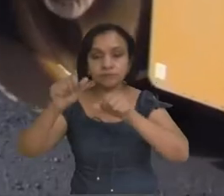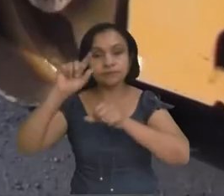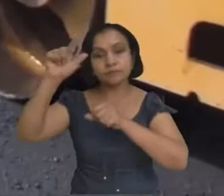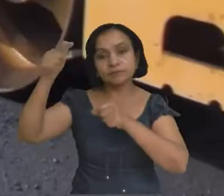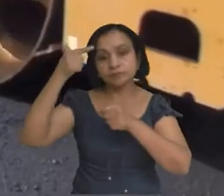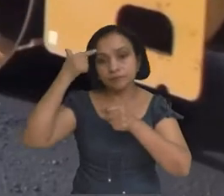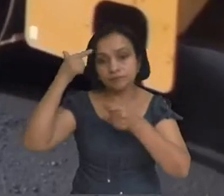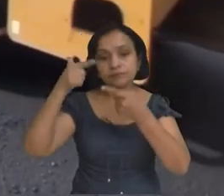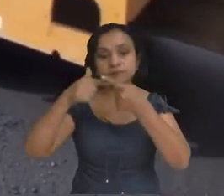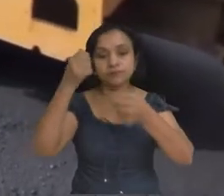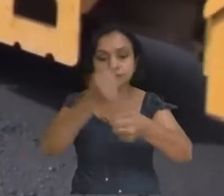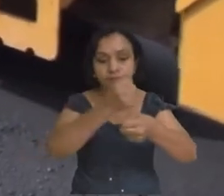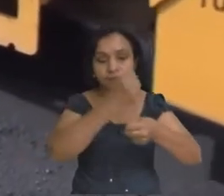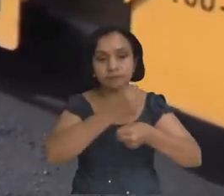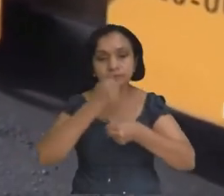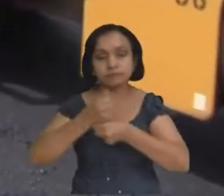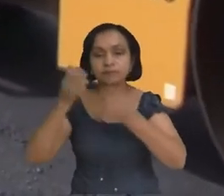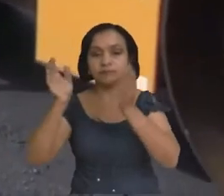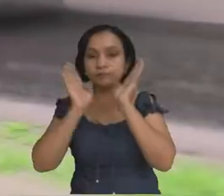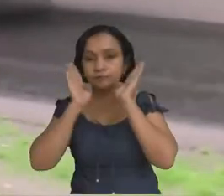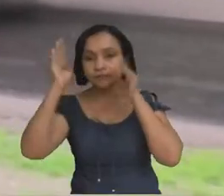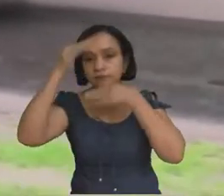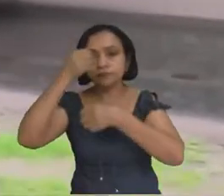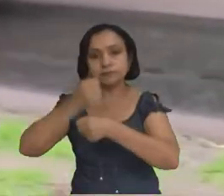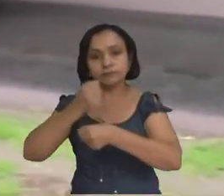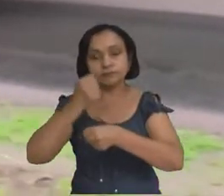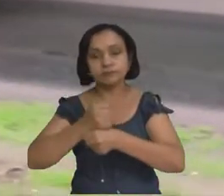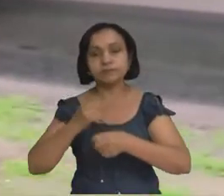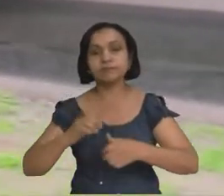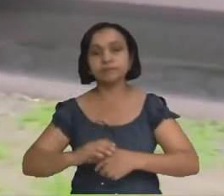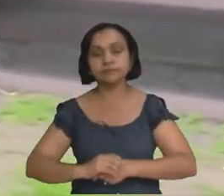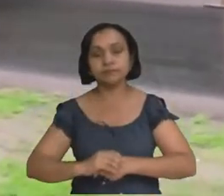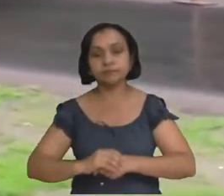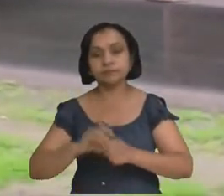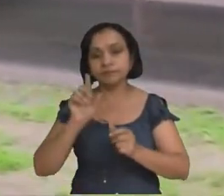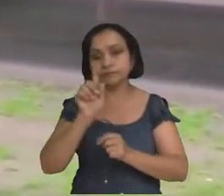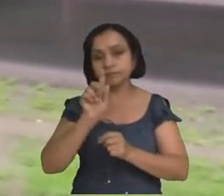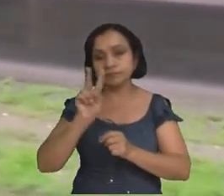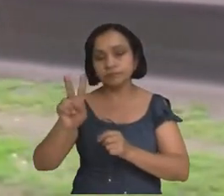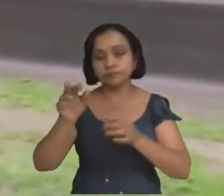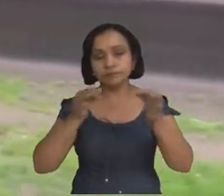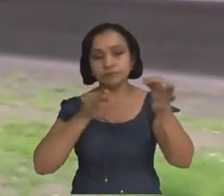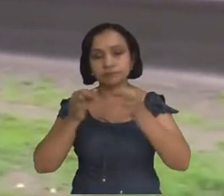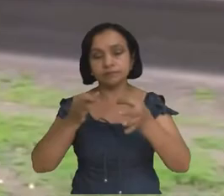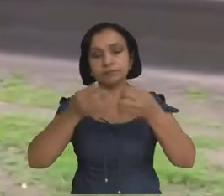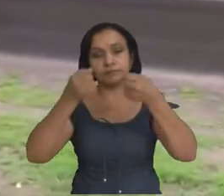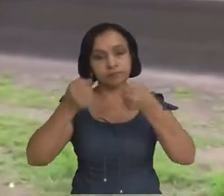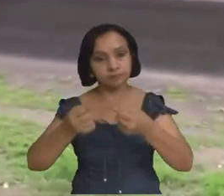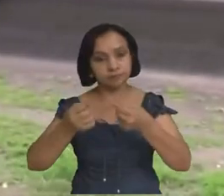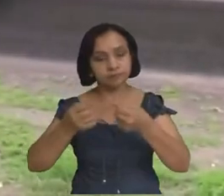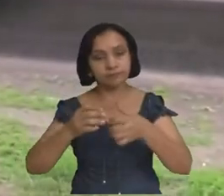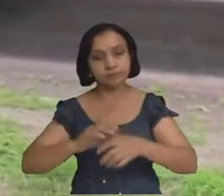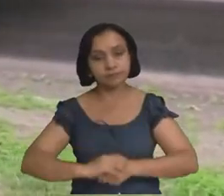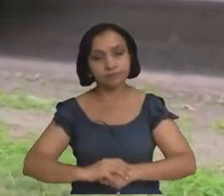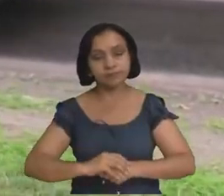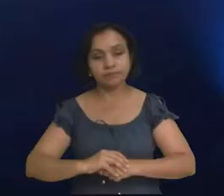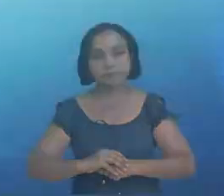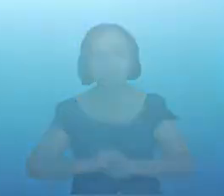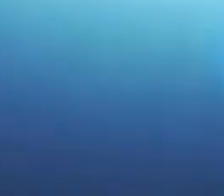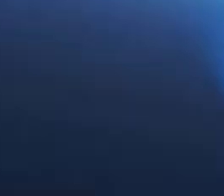gobierno, trabajadores y empresarios. Para el canal parlamentario, les informó Jonathan Castro.